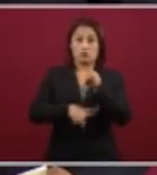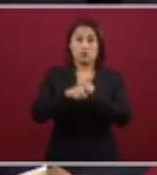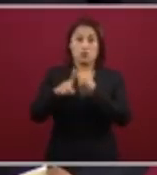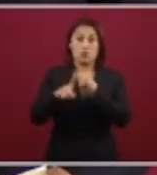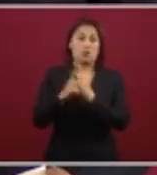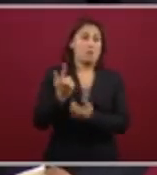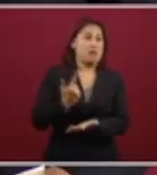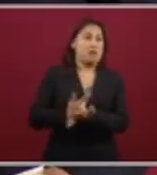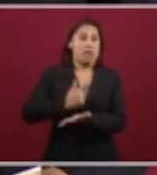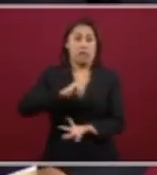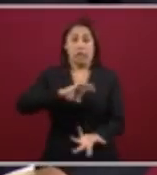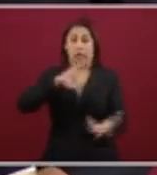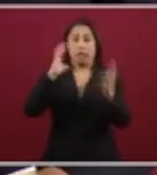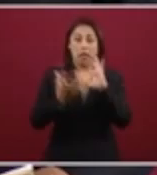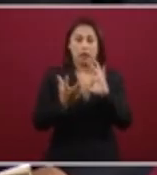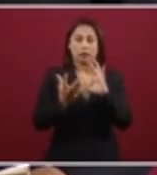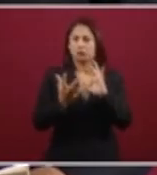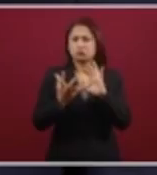Por lo mismo,